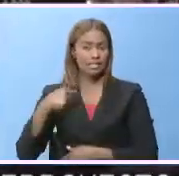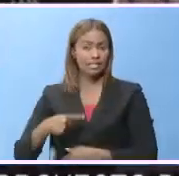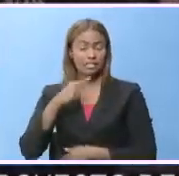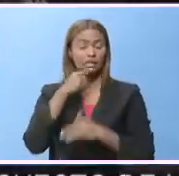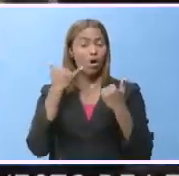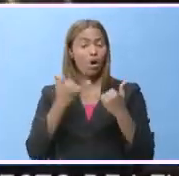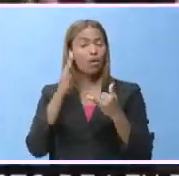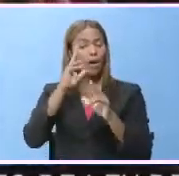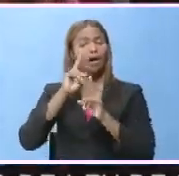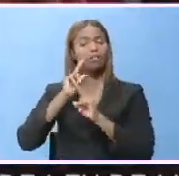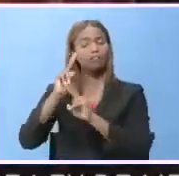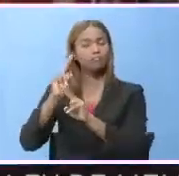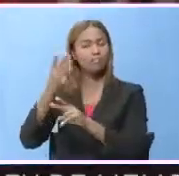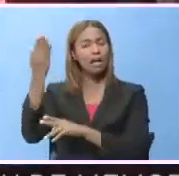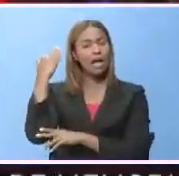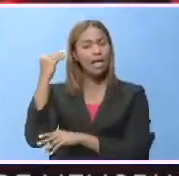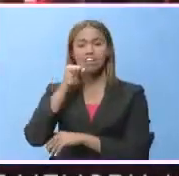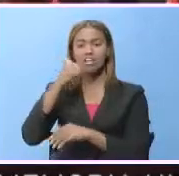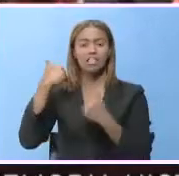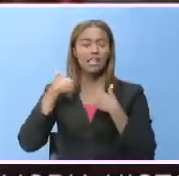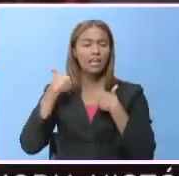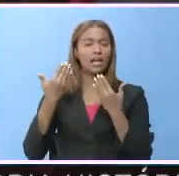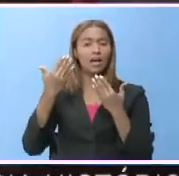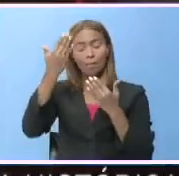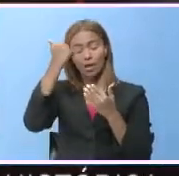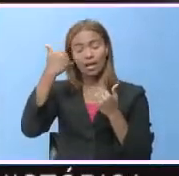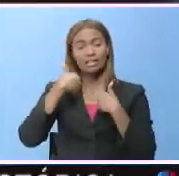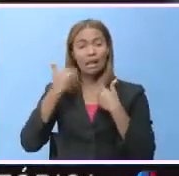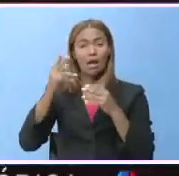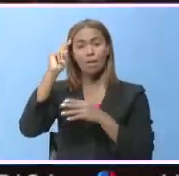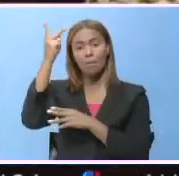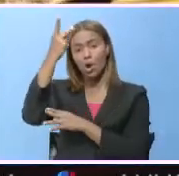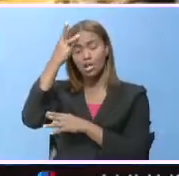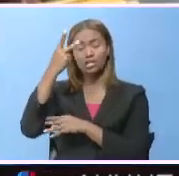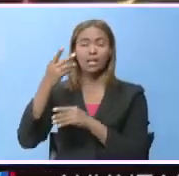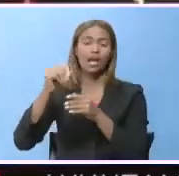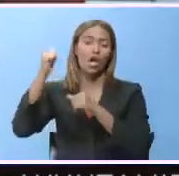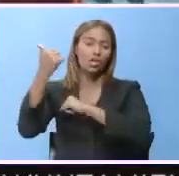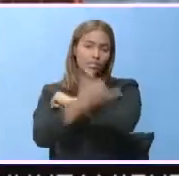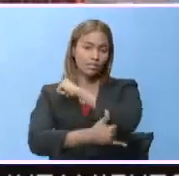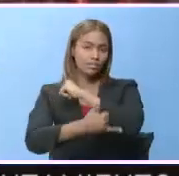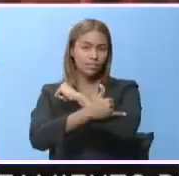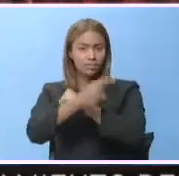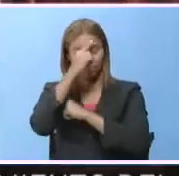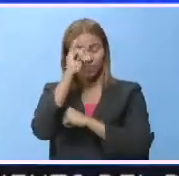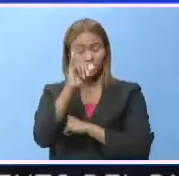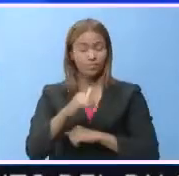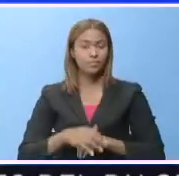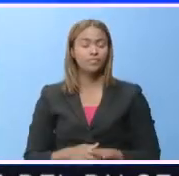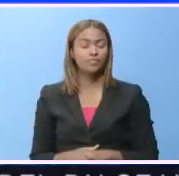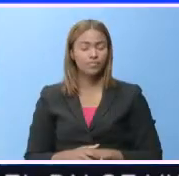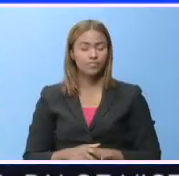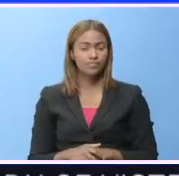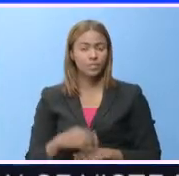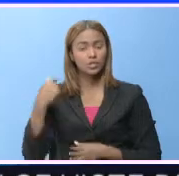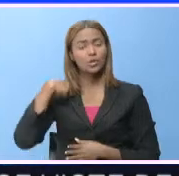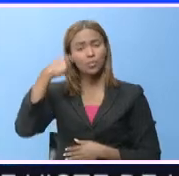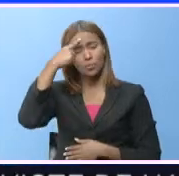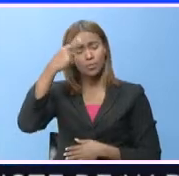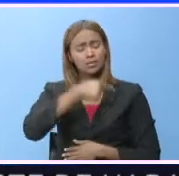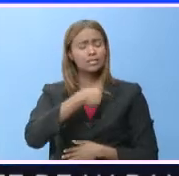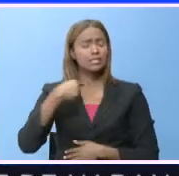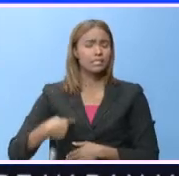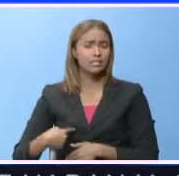de respeto y que antes no se tenía porque lo que había era una política exterior medio cantinflesca. Yo creo que China se